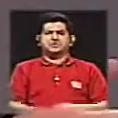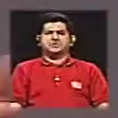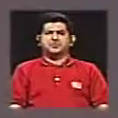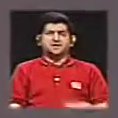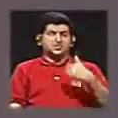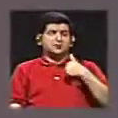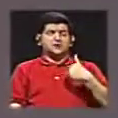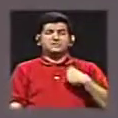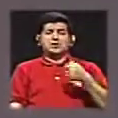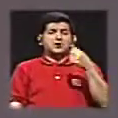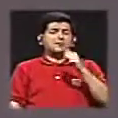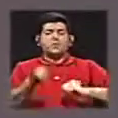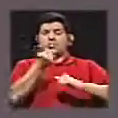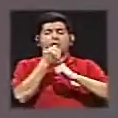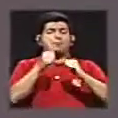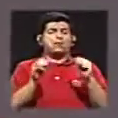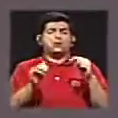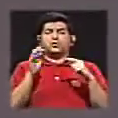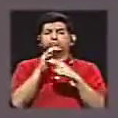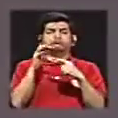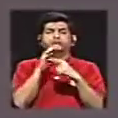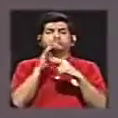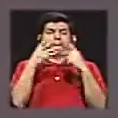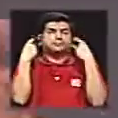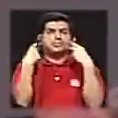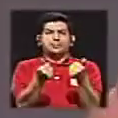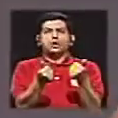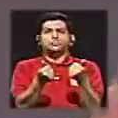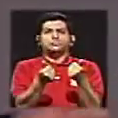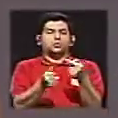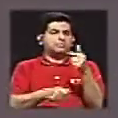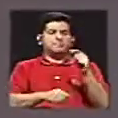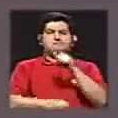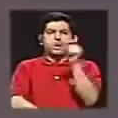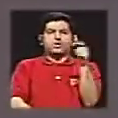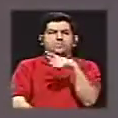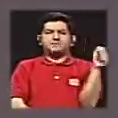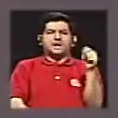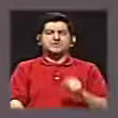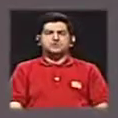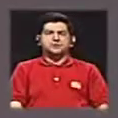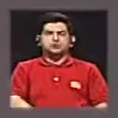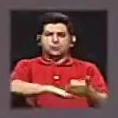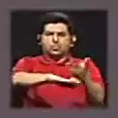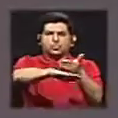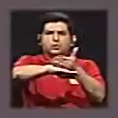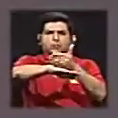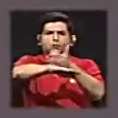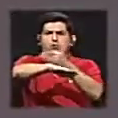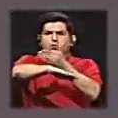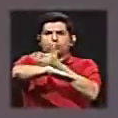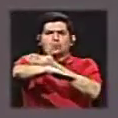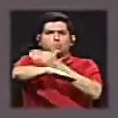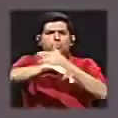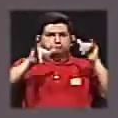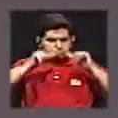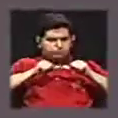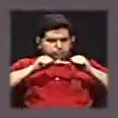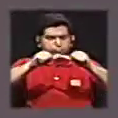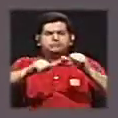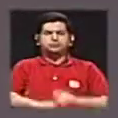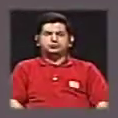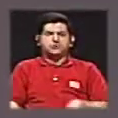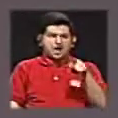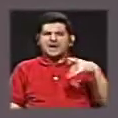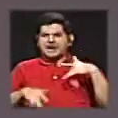que tenía muy poco respaldo popular, de un momento a otro, en muy pocos meses, empezó a crecer y a crecer y a crecer en forma sostenida, y entonces